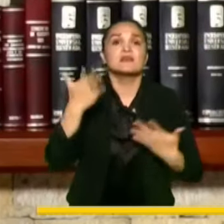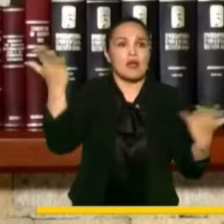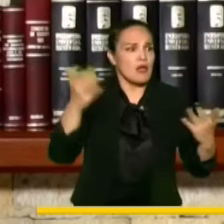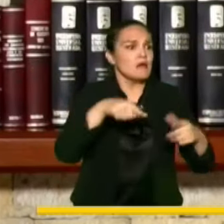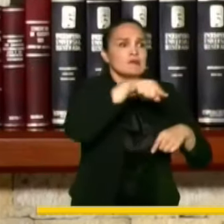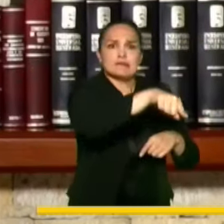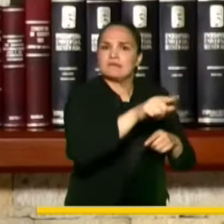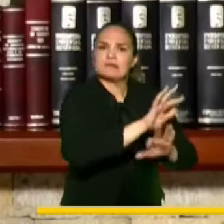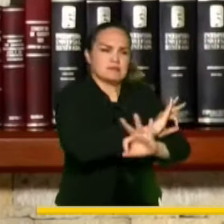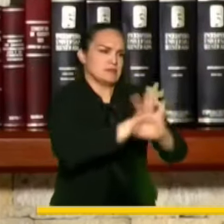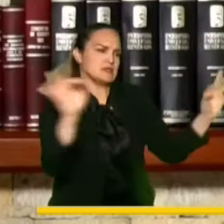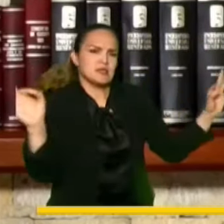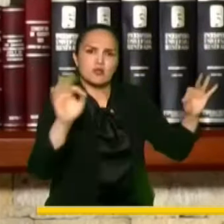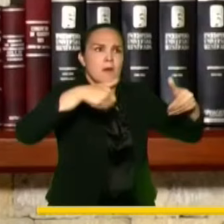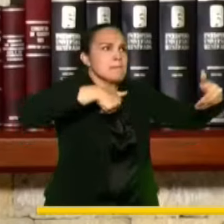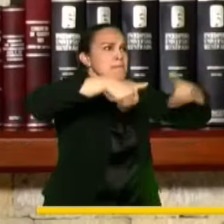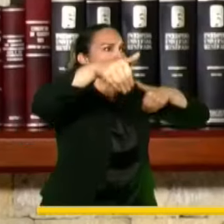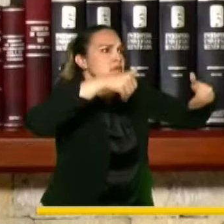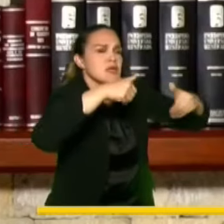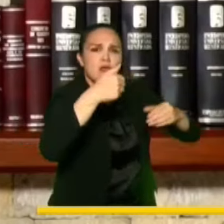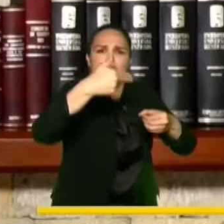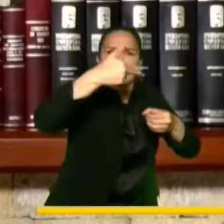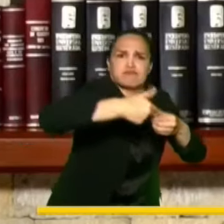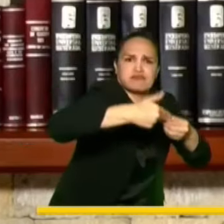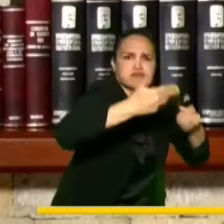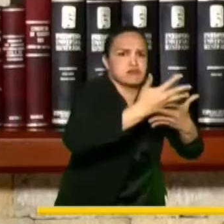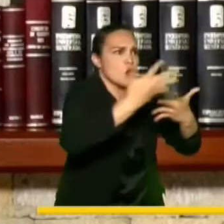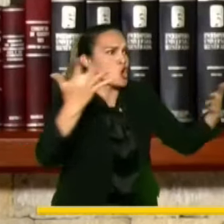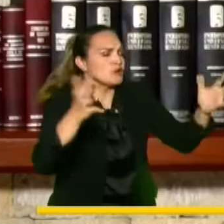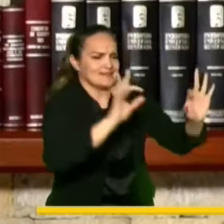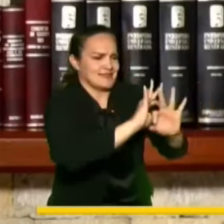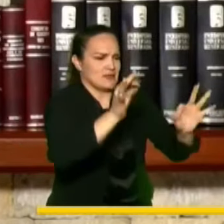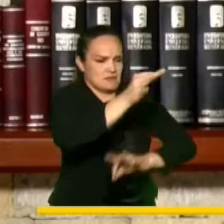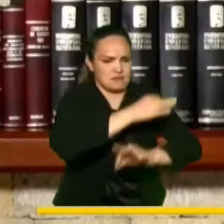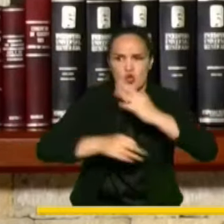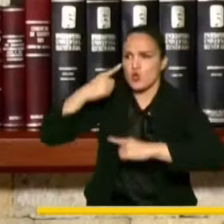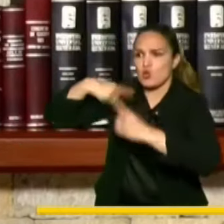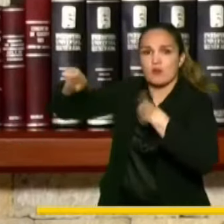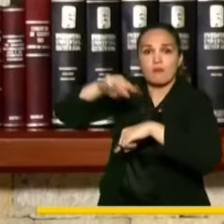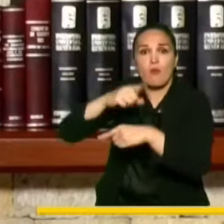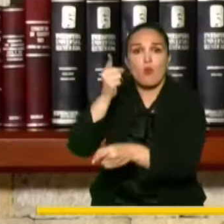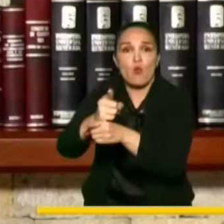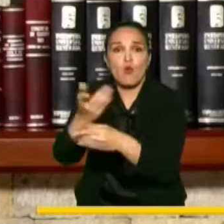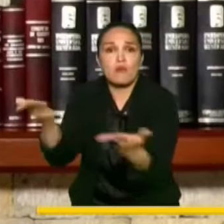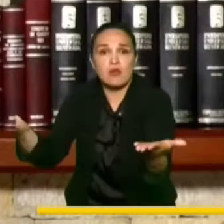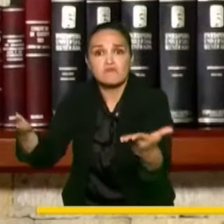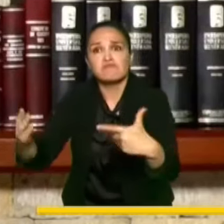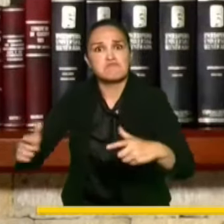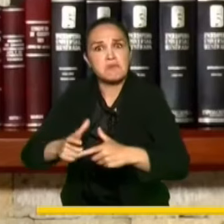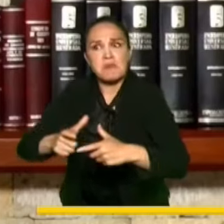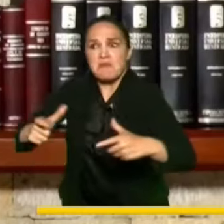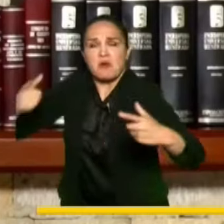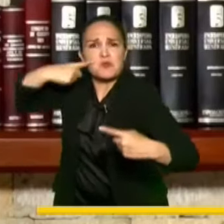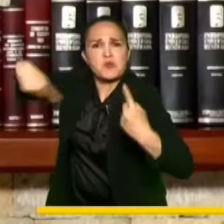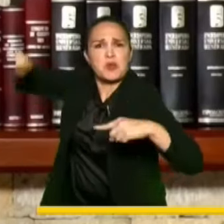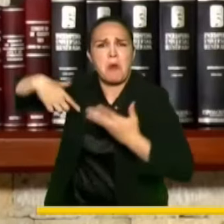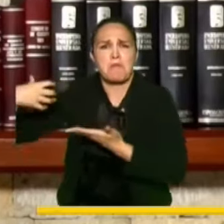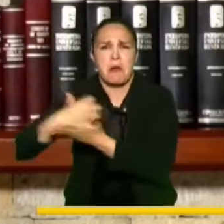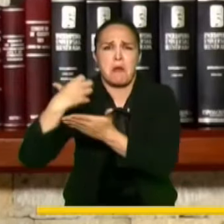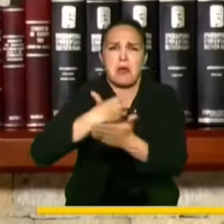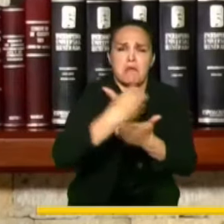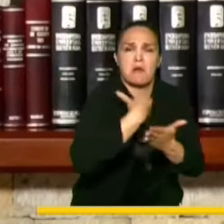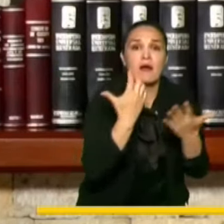caída de la demanda mundial de combustibles fósiles se está cumpliendo. De esta manera, abarcaremos en